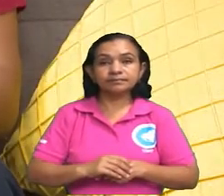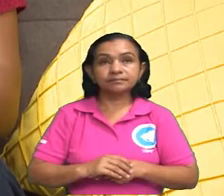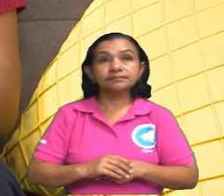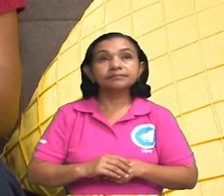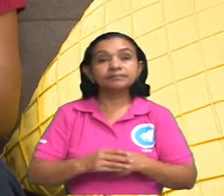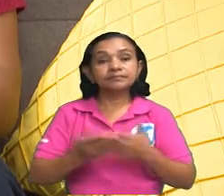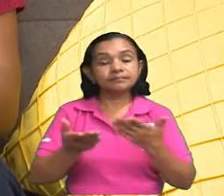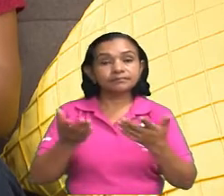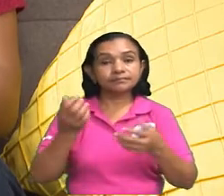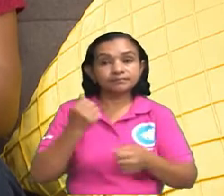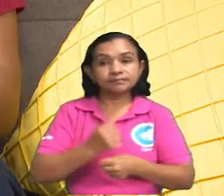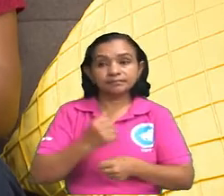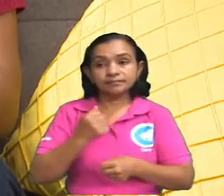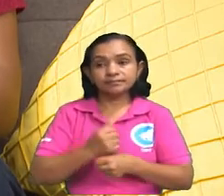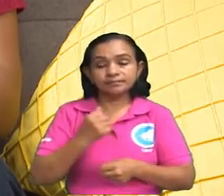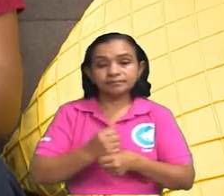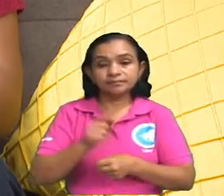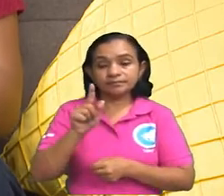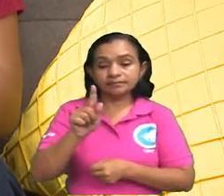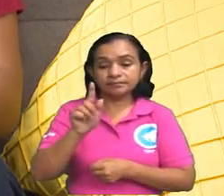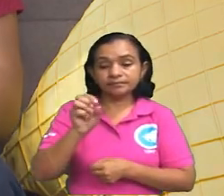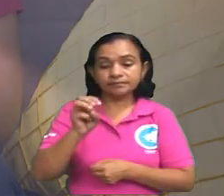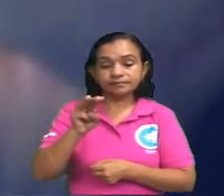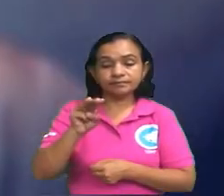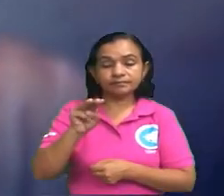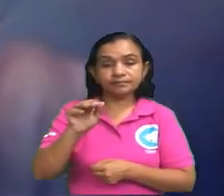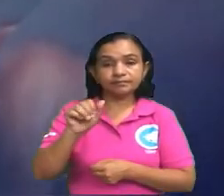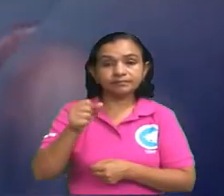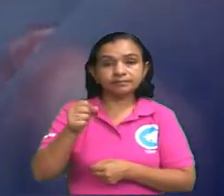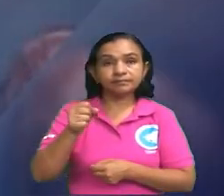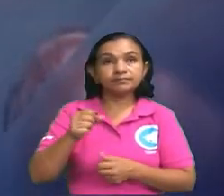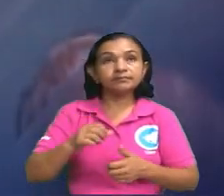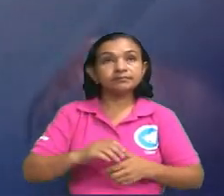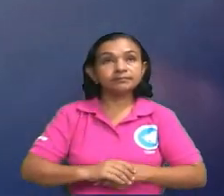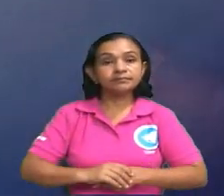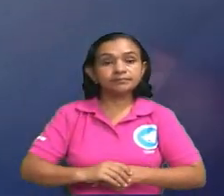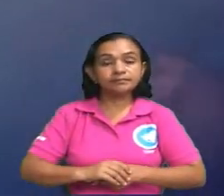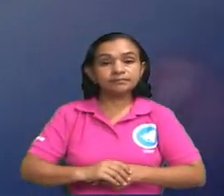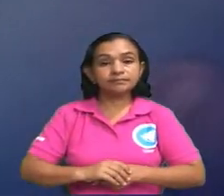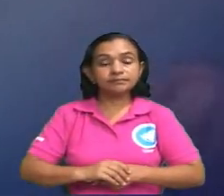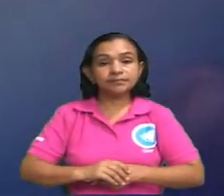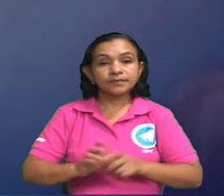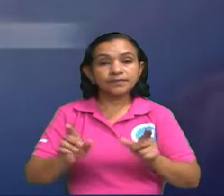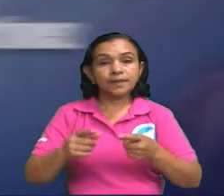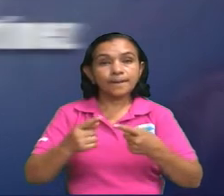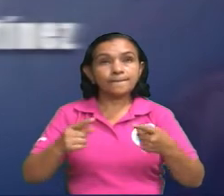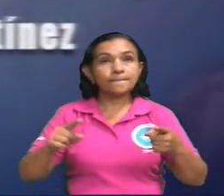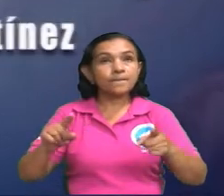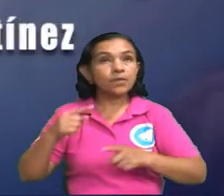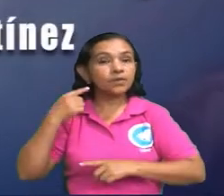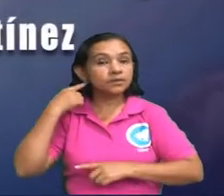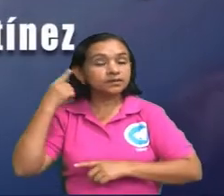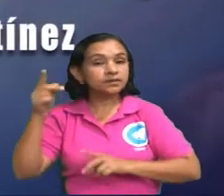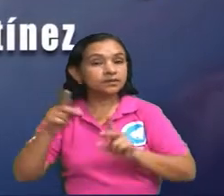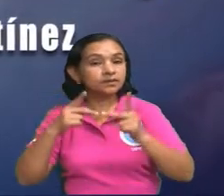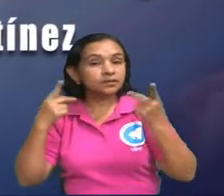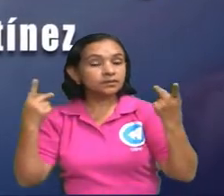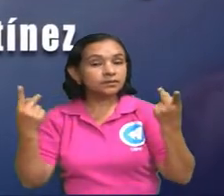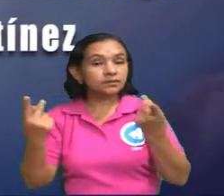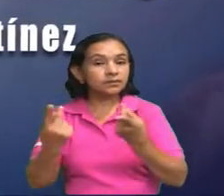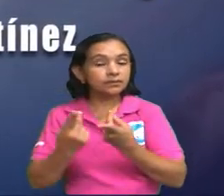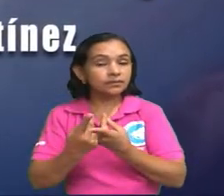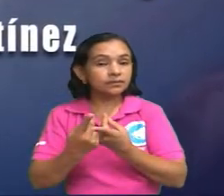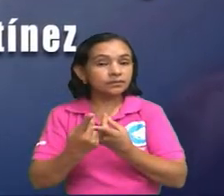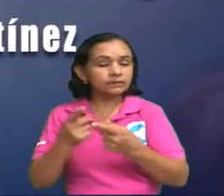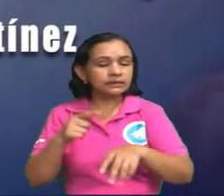con el trabajo sobre el comandante Tomás Borges. Dice Tomás que su pueblo desde tiempos